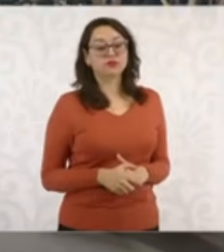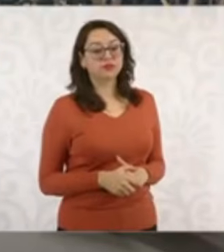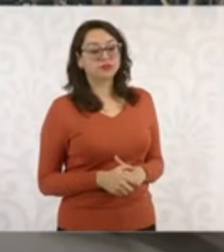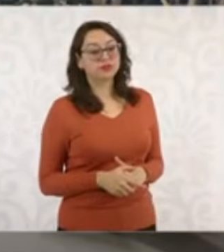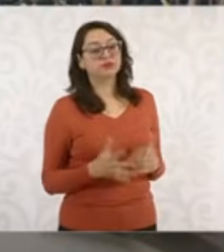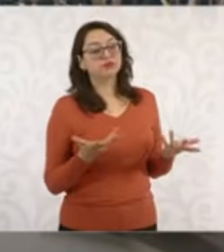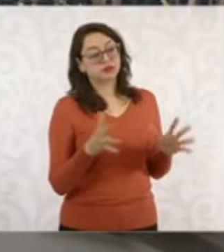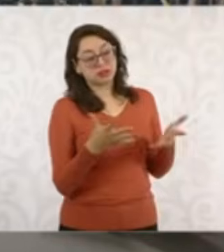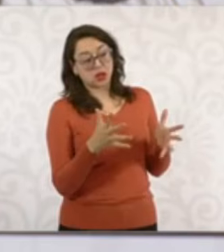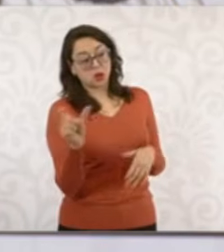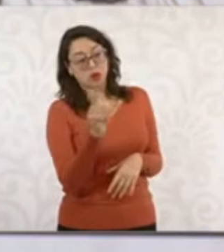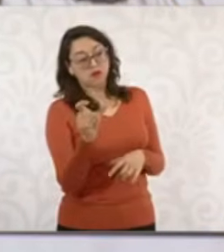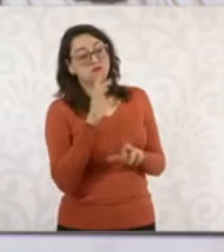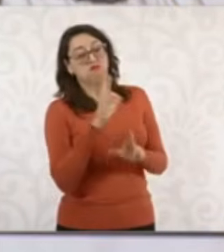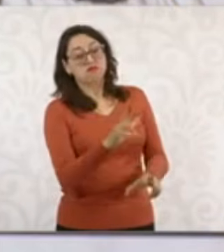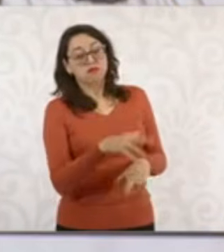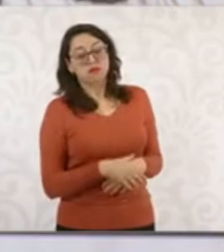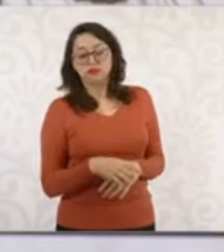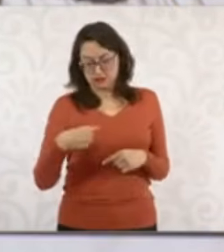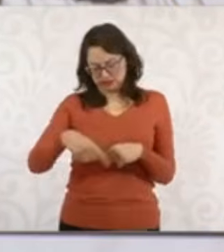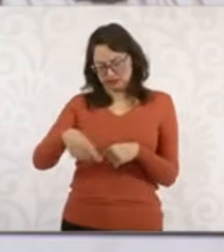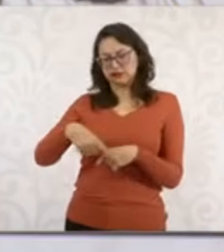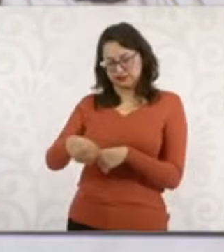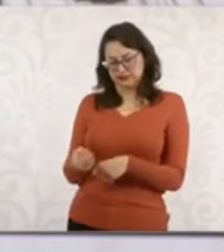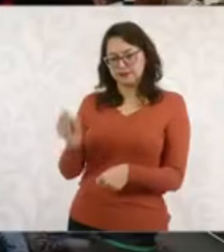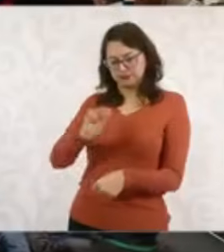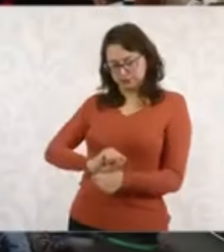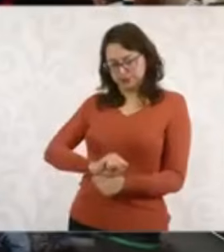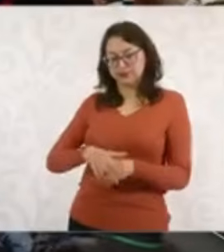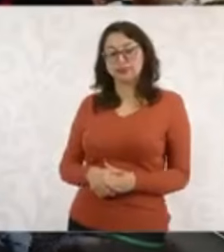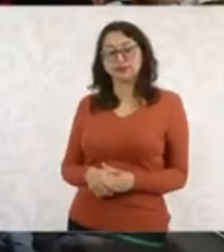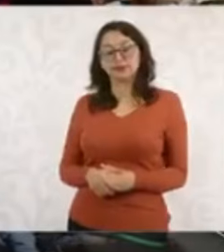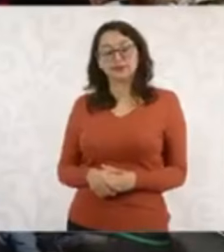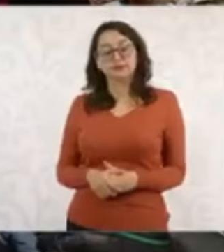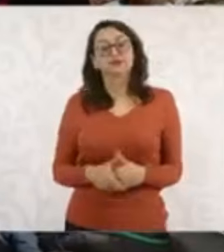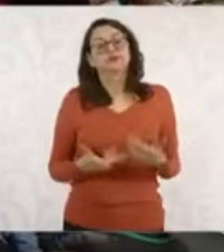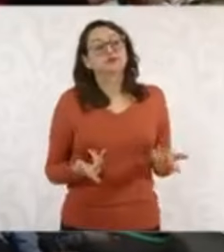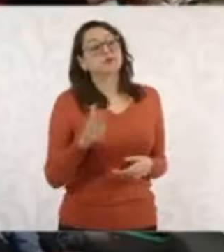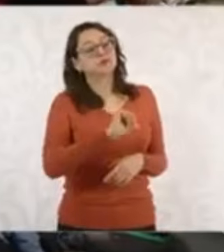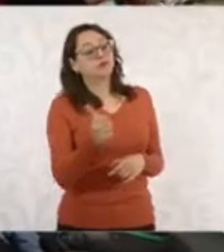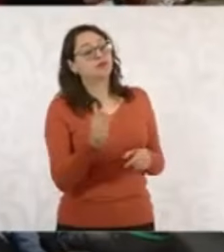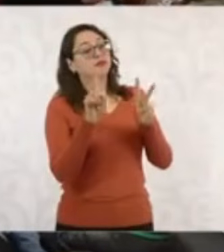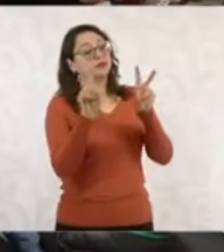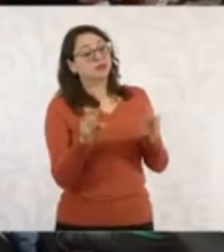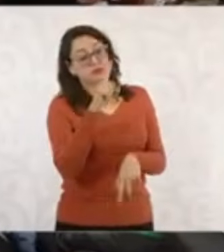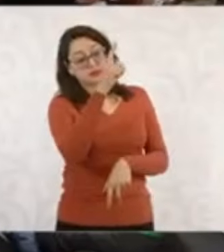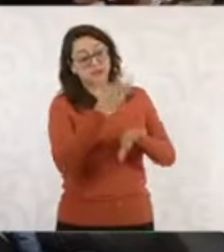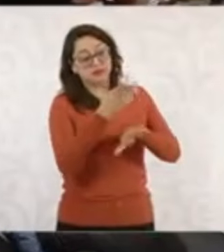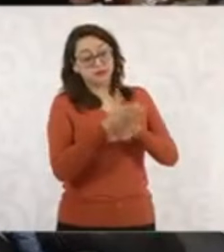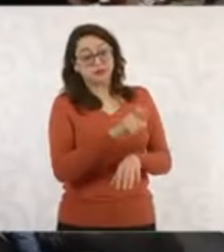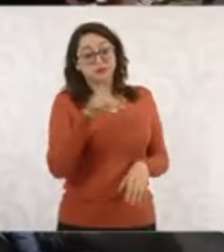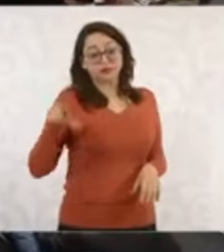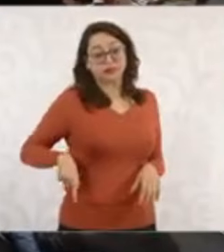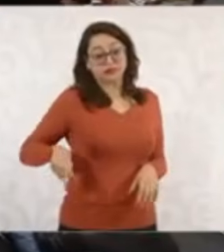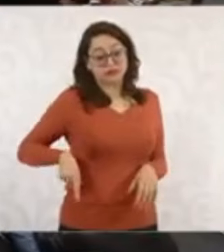se evitaría una Esta misma semana. De igual manera, retomando temas que se han dado a conocer en el gobierno estadounidense,